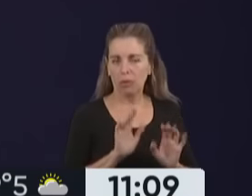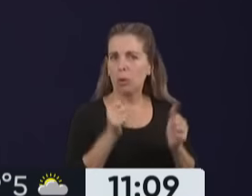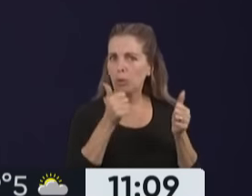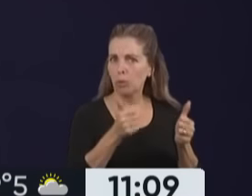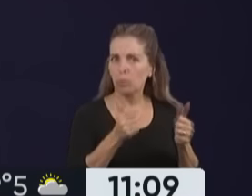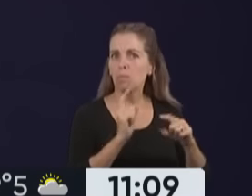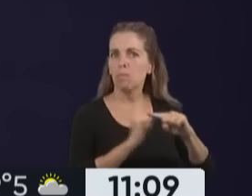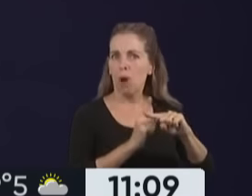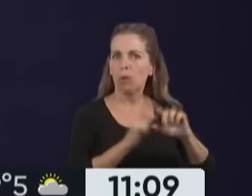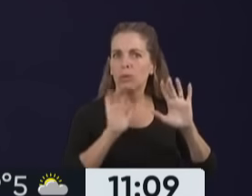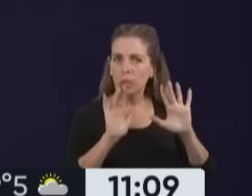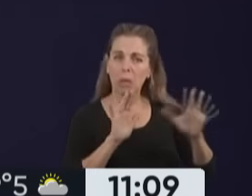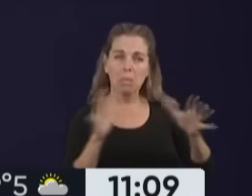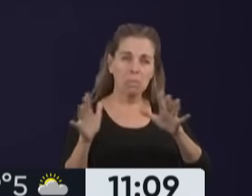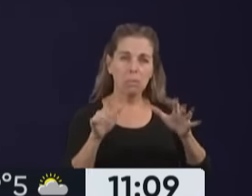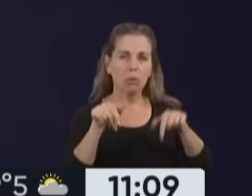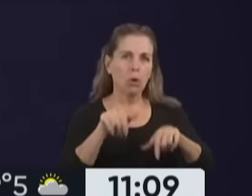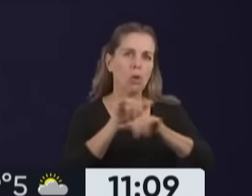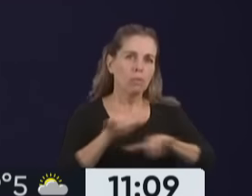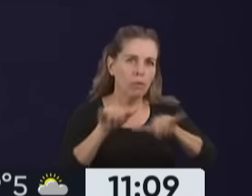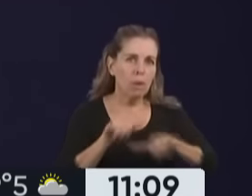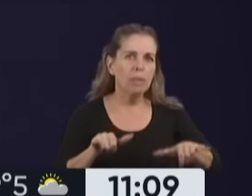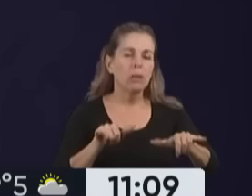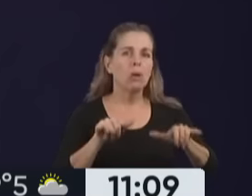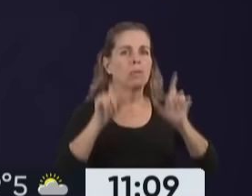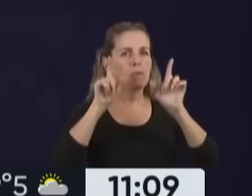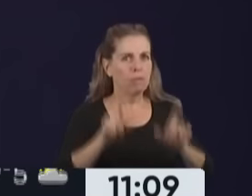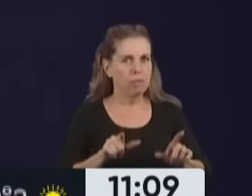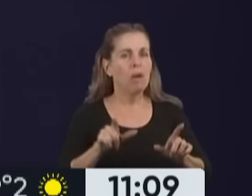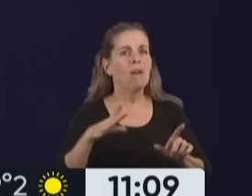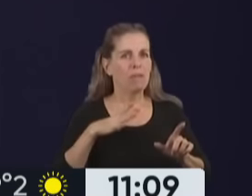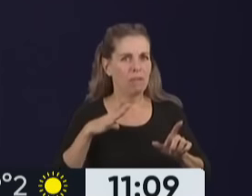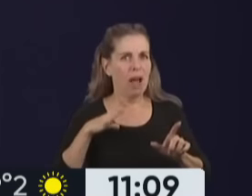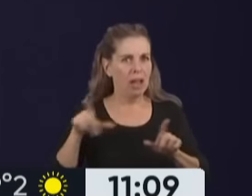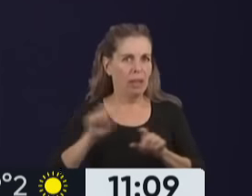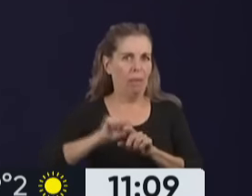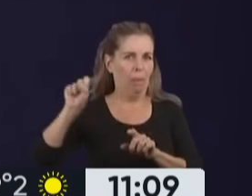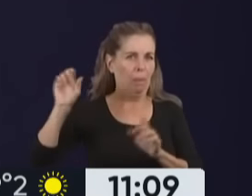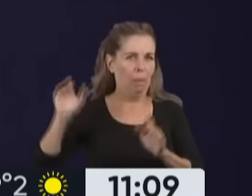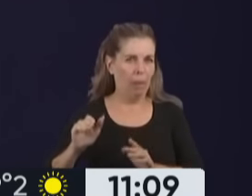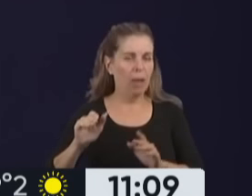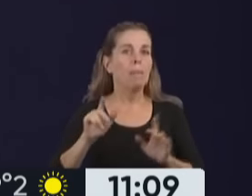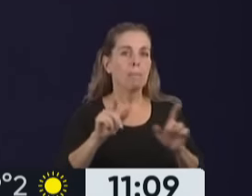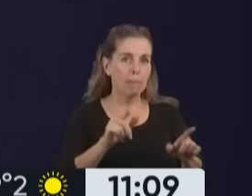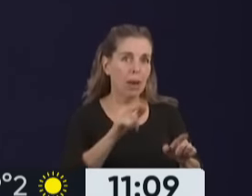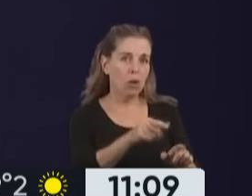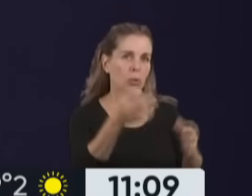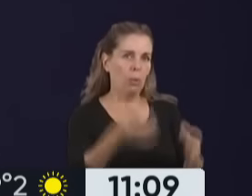es dentro de estos datos que todavía son malos, es una buena